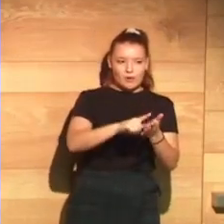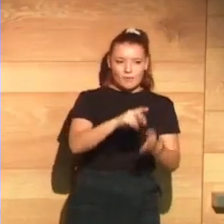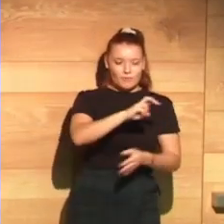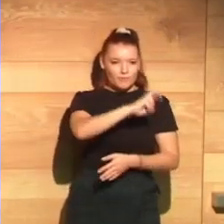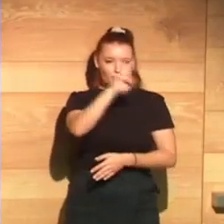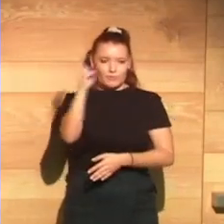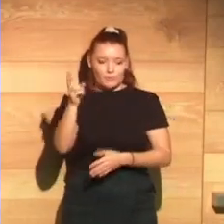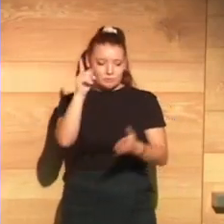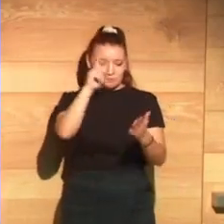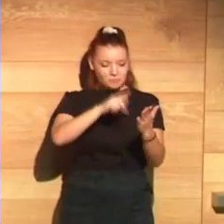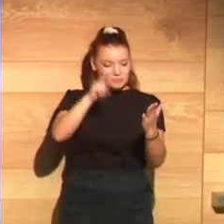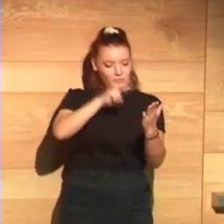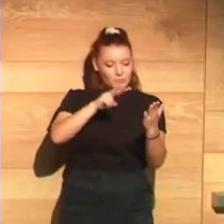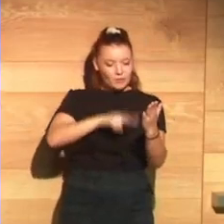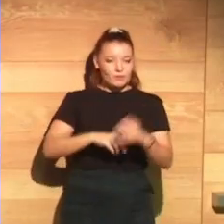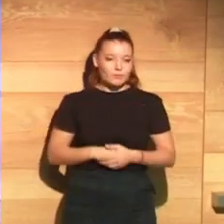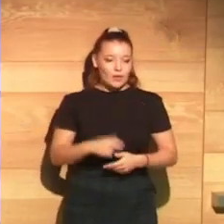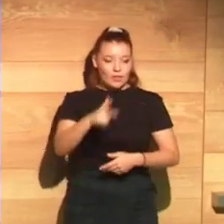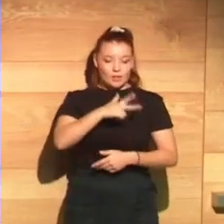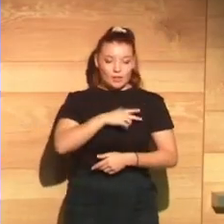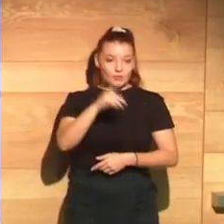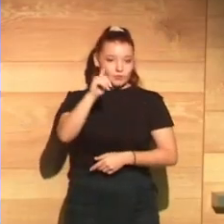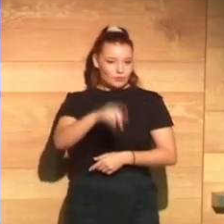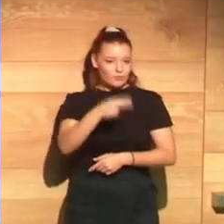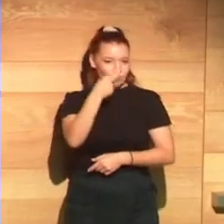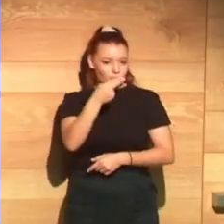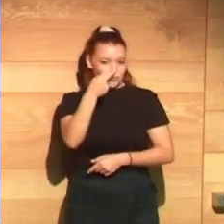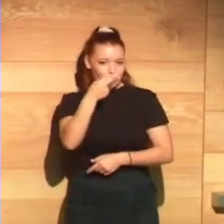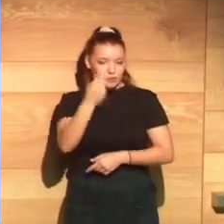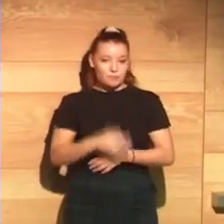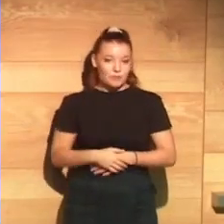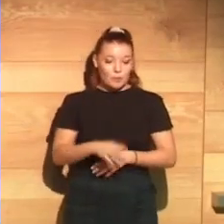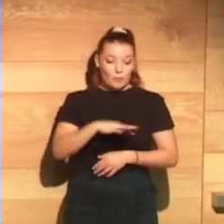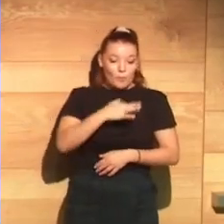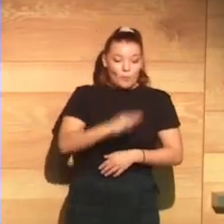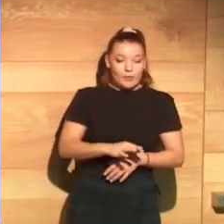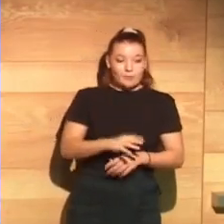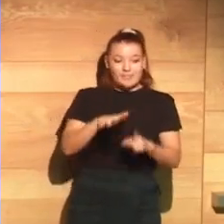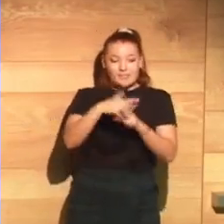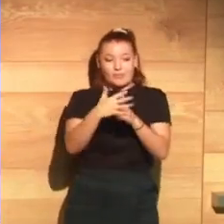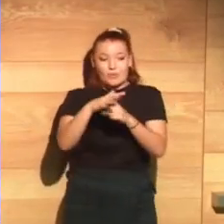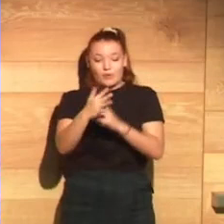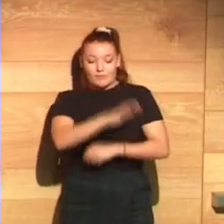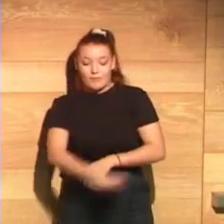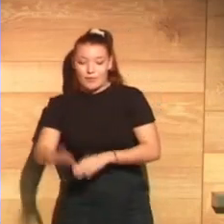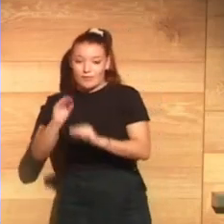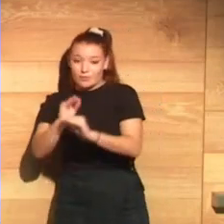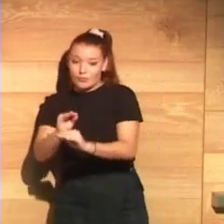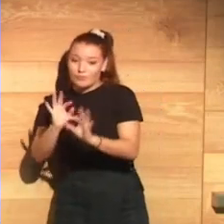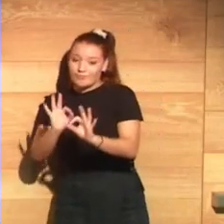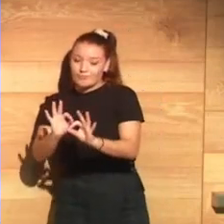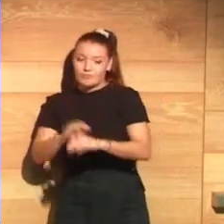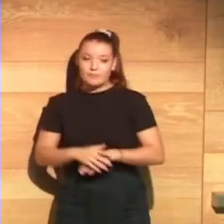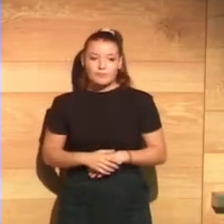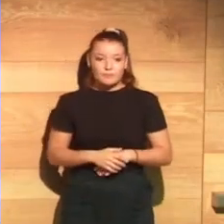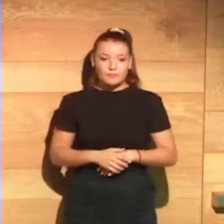literatura rusa, porque también le interesaban mucho los derechos civiles, probablemente también por sus circunstancias en la infancia, ¿no? Y